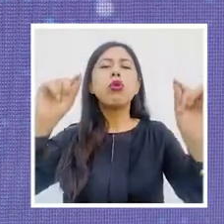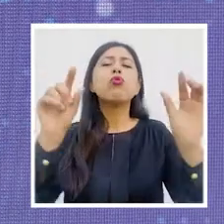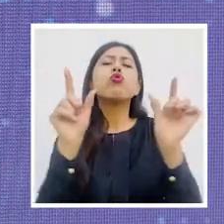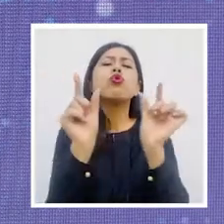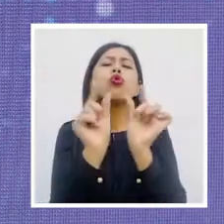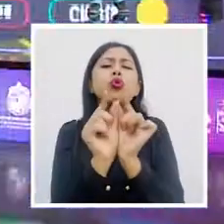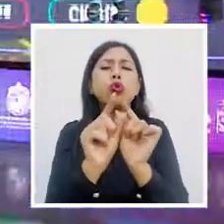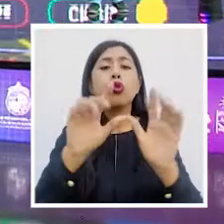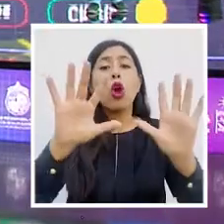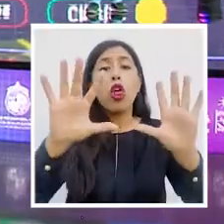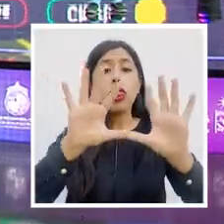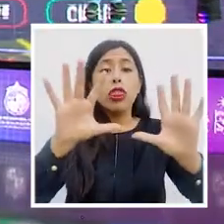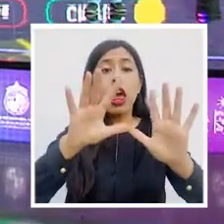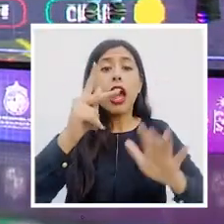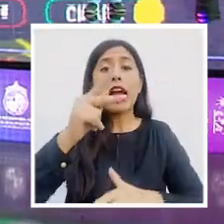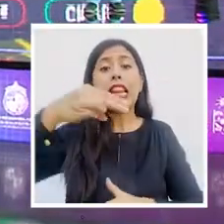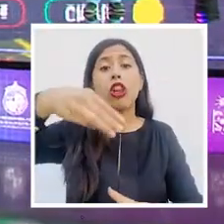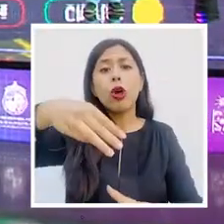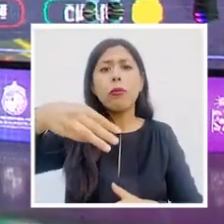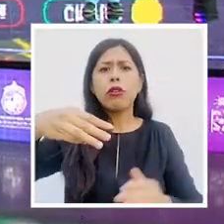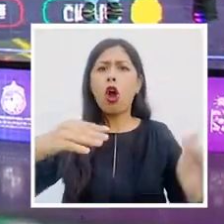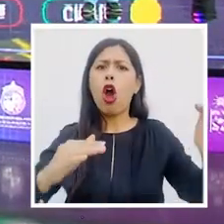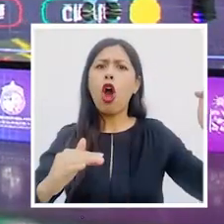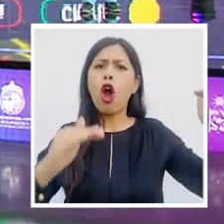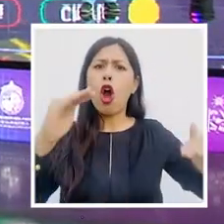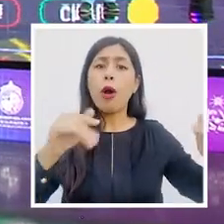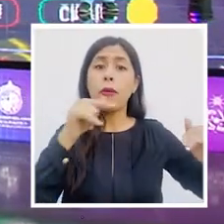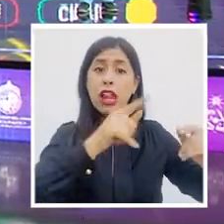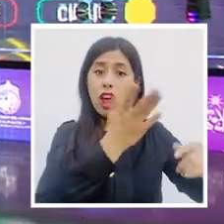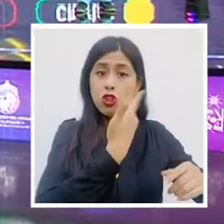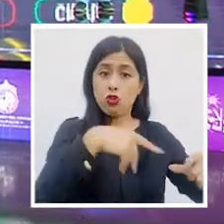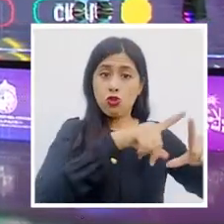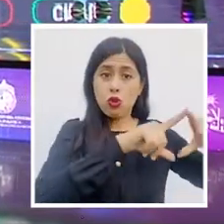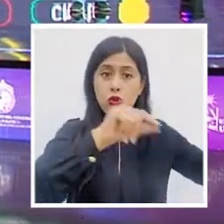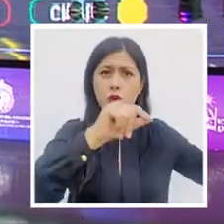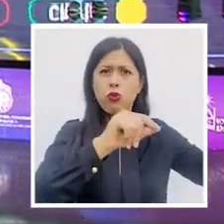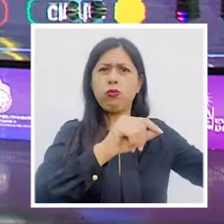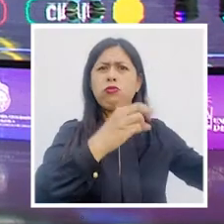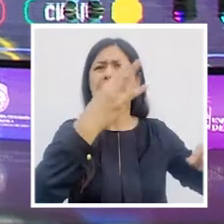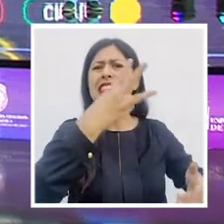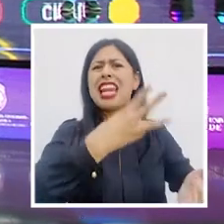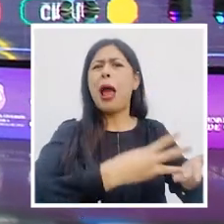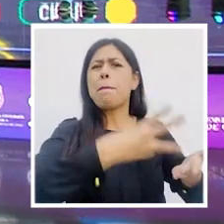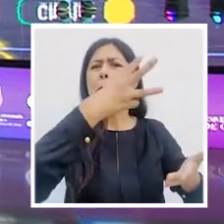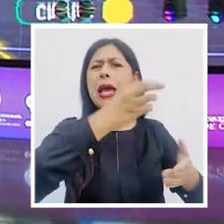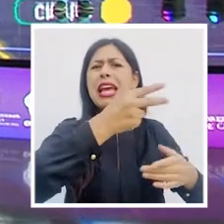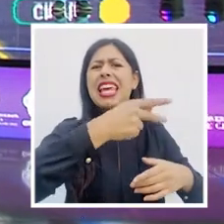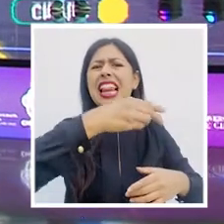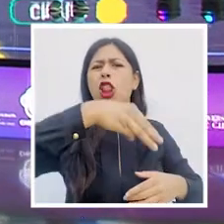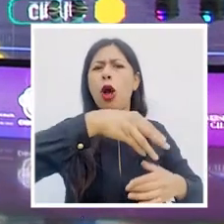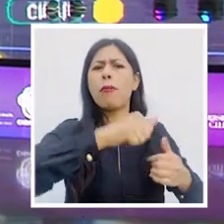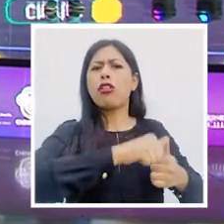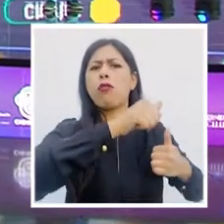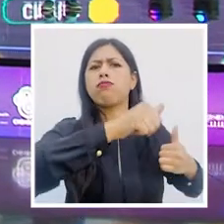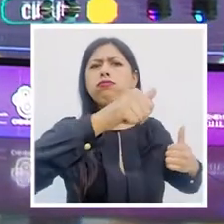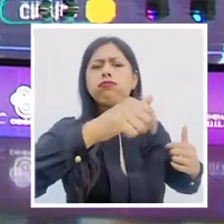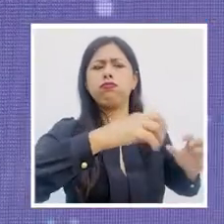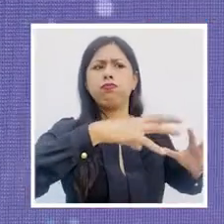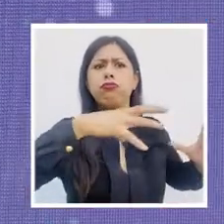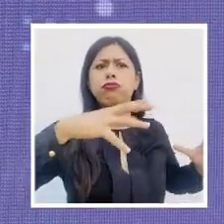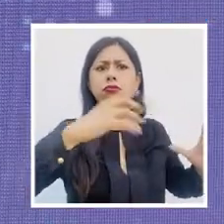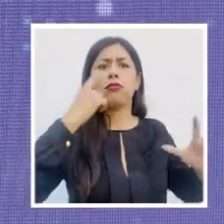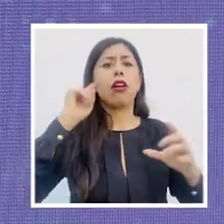kilómetros. Comparado con la Luna, eso es muy pequeño. La Luna tiene cerca de 3.000 kilómetros de diámetro. Bueno,